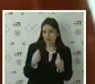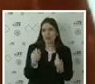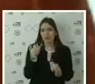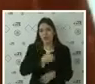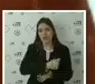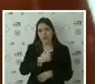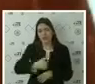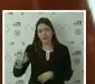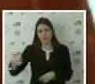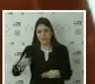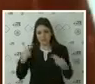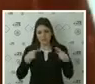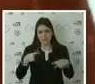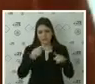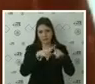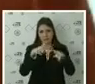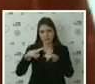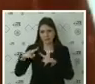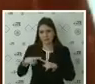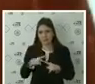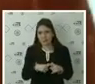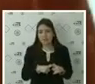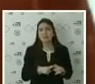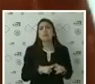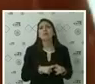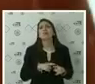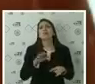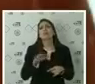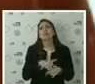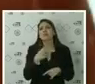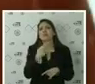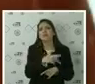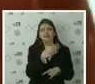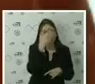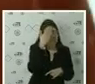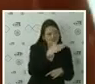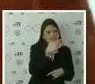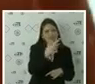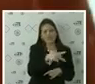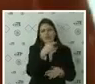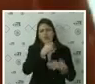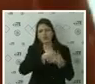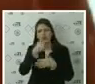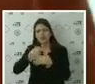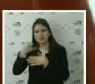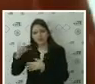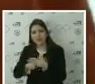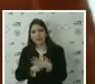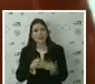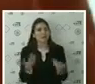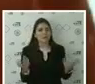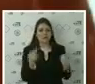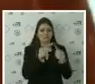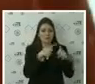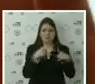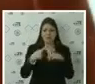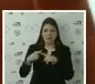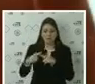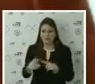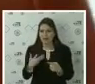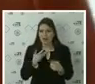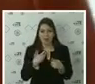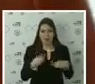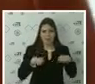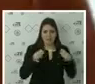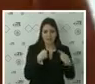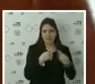de ustedes, porque insisto, basta ver los currículums para ver y ser honestos y honestas la realidad de cada uno y cómo lo están viviendo